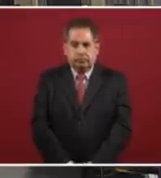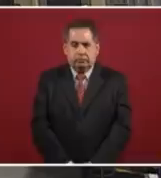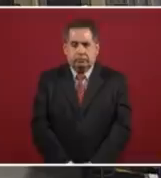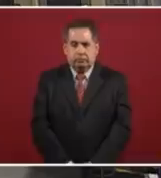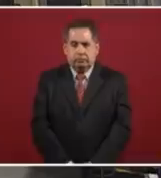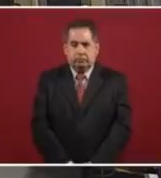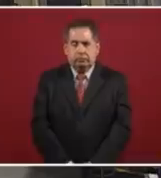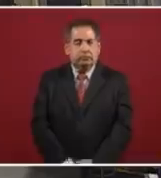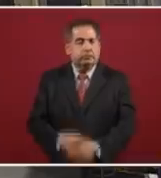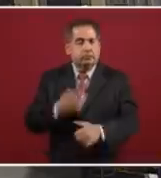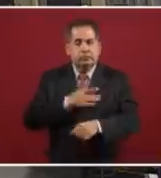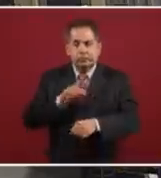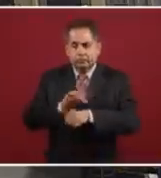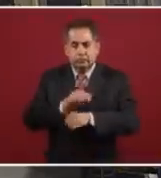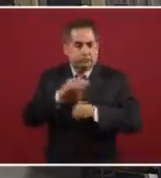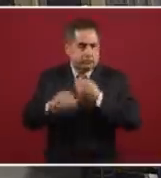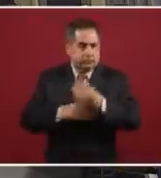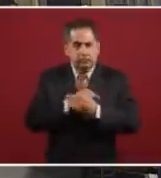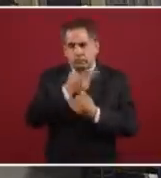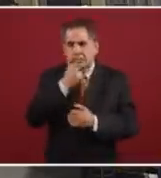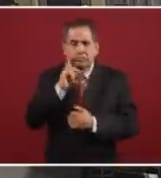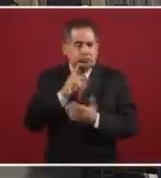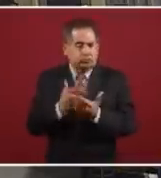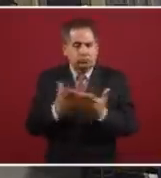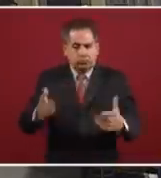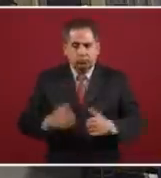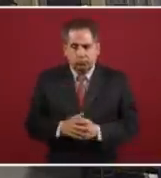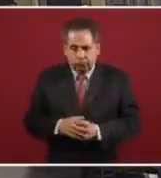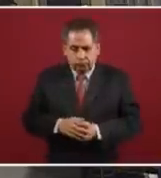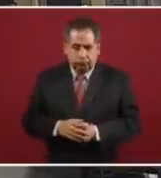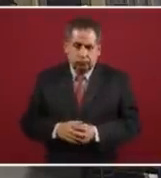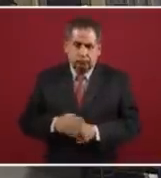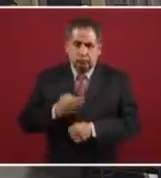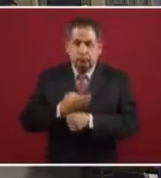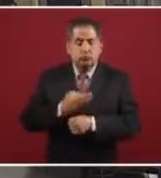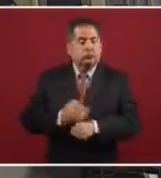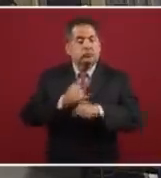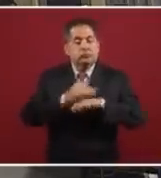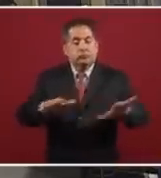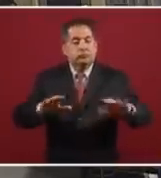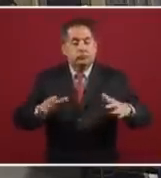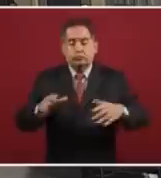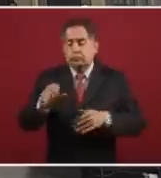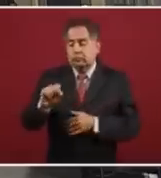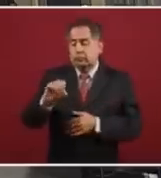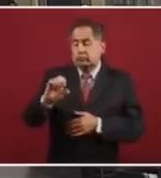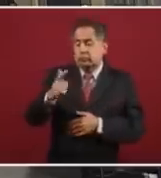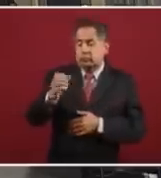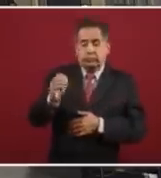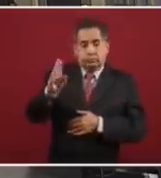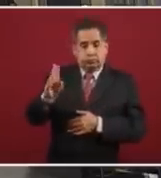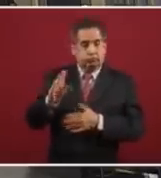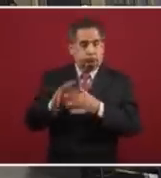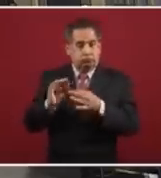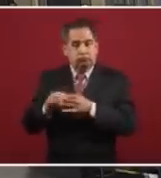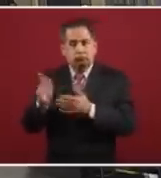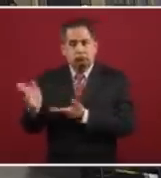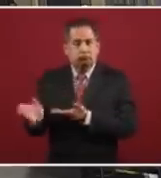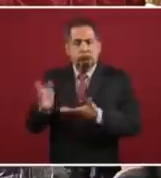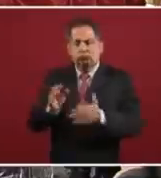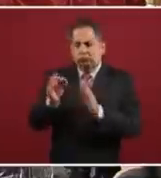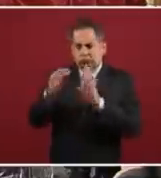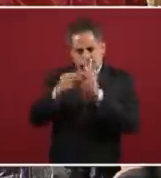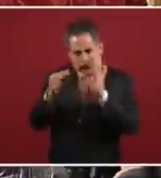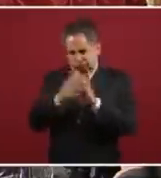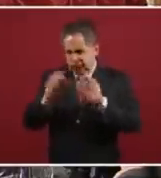Muy buenos días a todas, a todos ustedes. La información que vamos a dar sobre la Secretaría de Gobernación la va a dar puntualmente